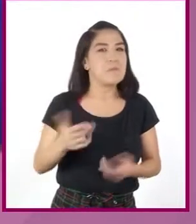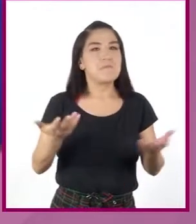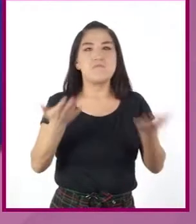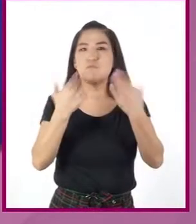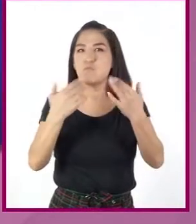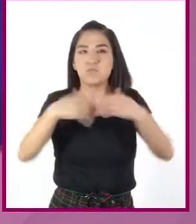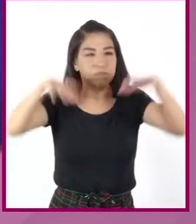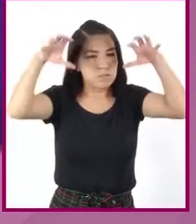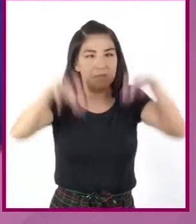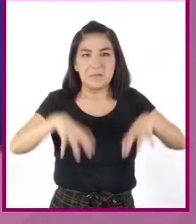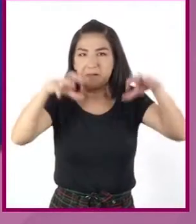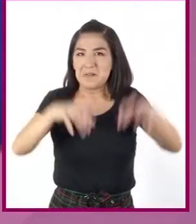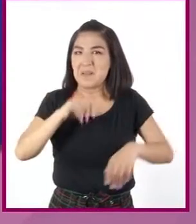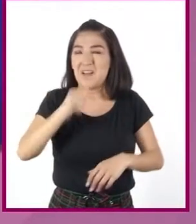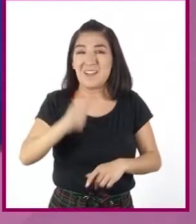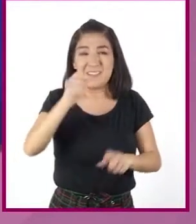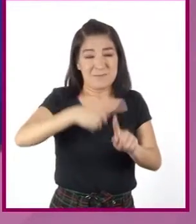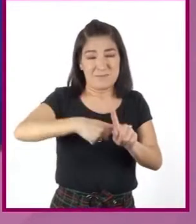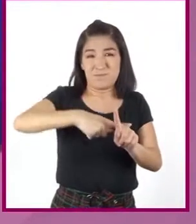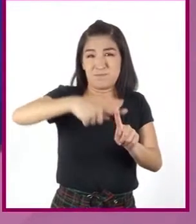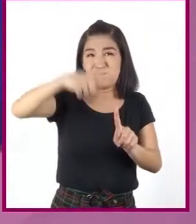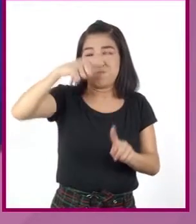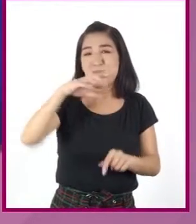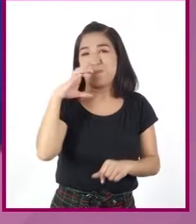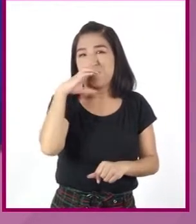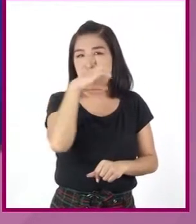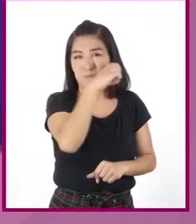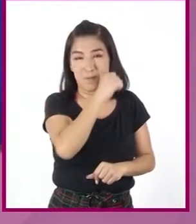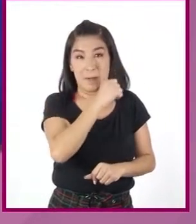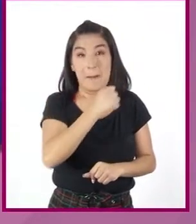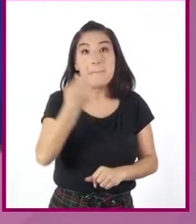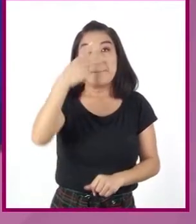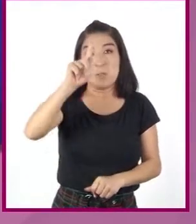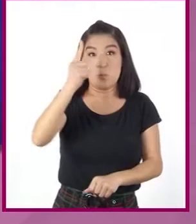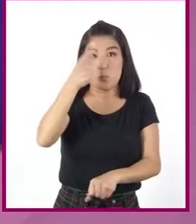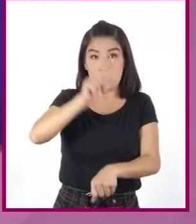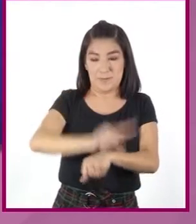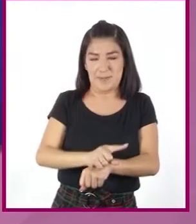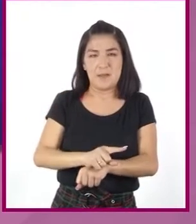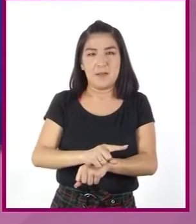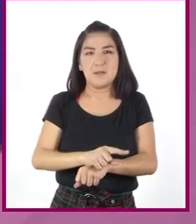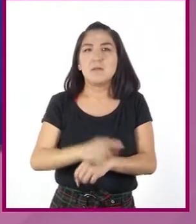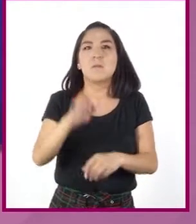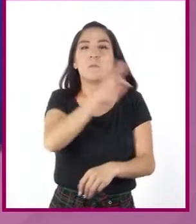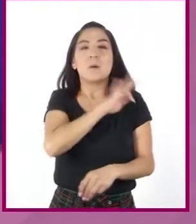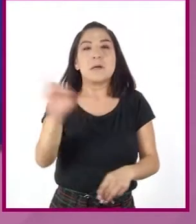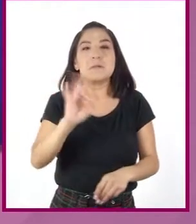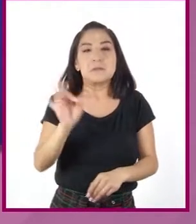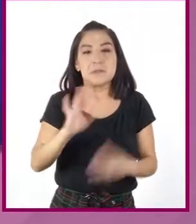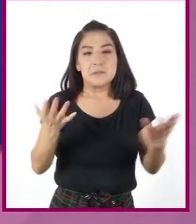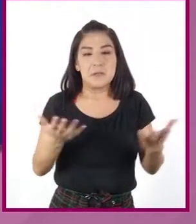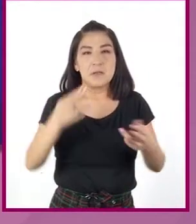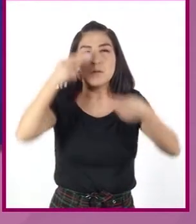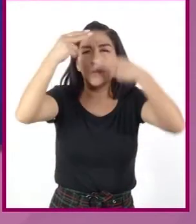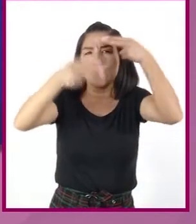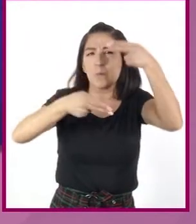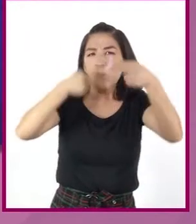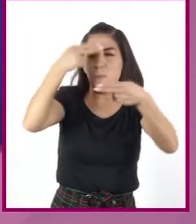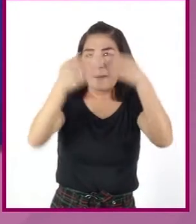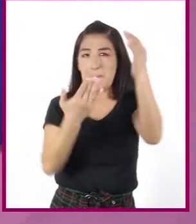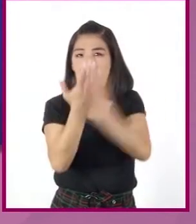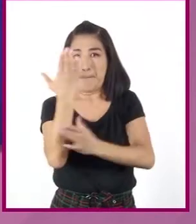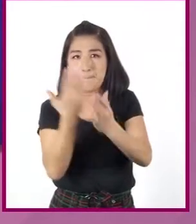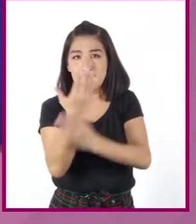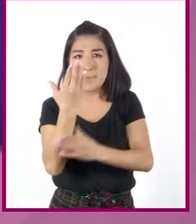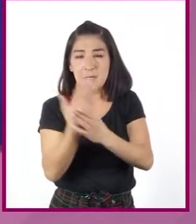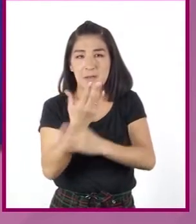llueve y las temperaturas son muy elevadas. Pero en un día, el estado del tiempo puede presentarse nublado en la mañana